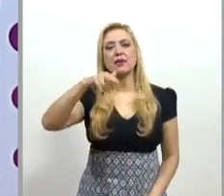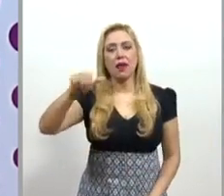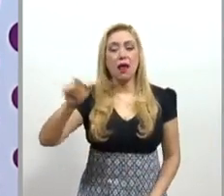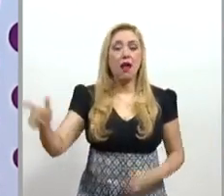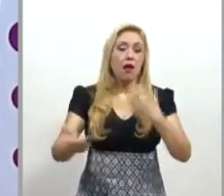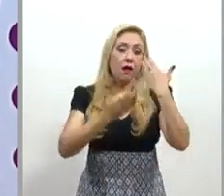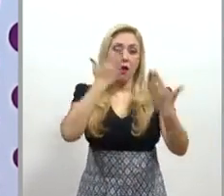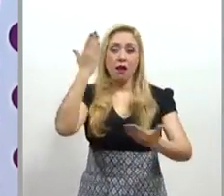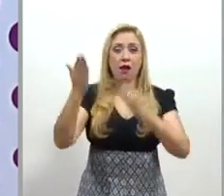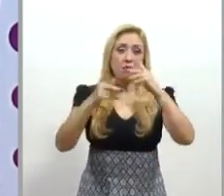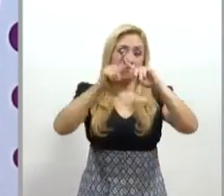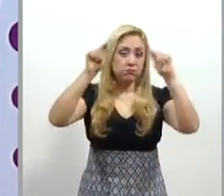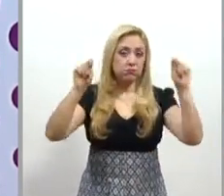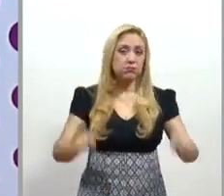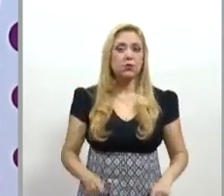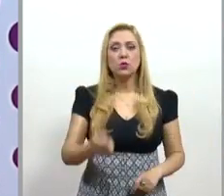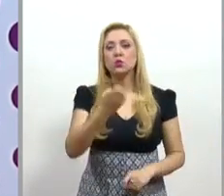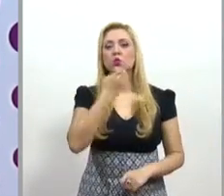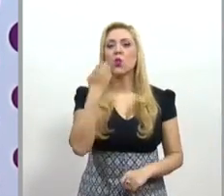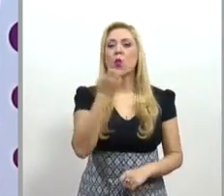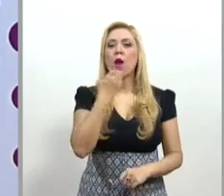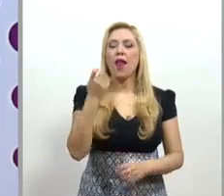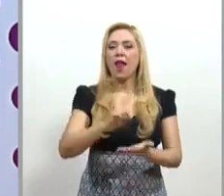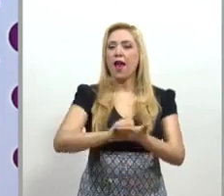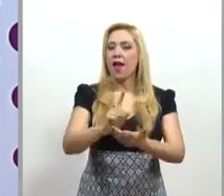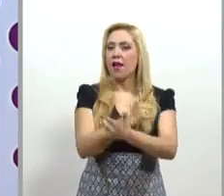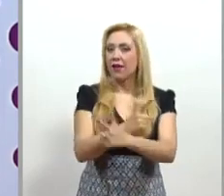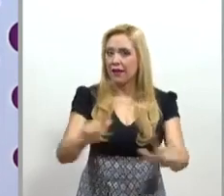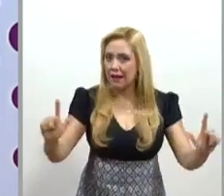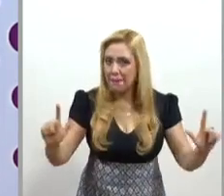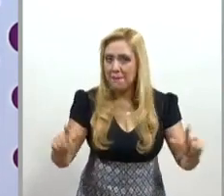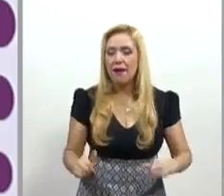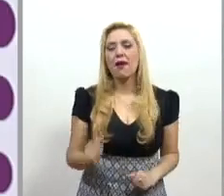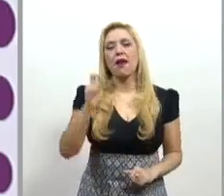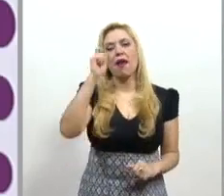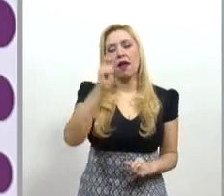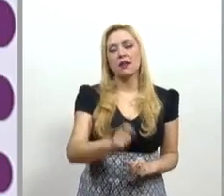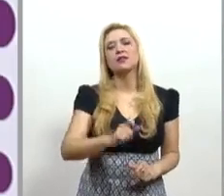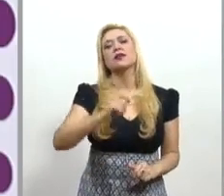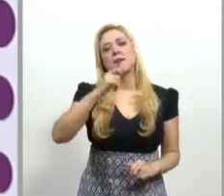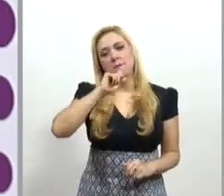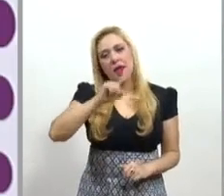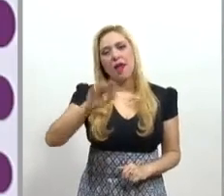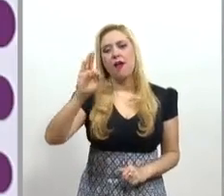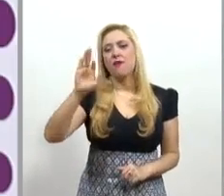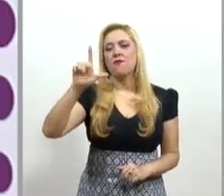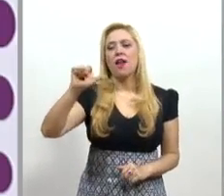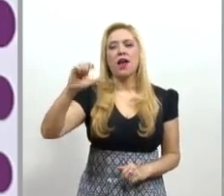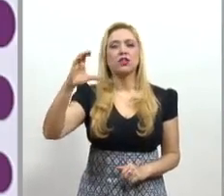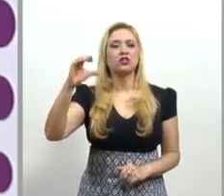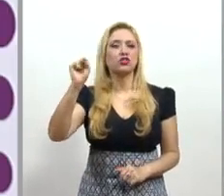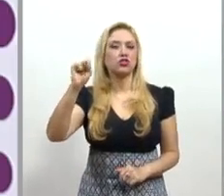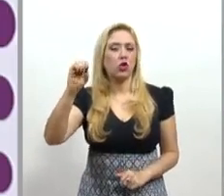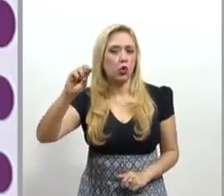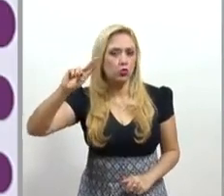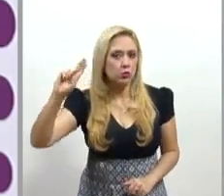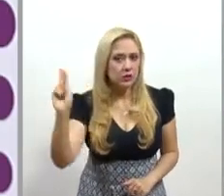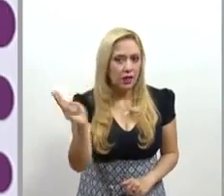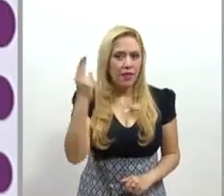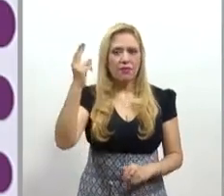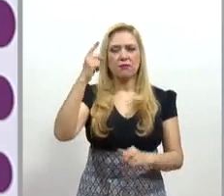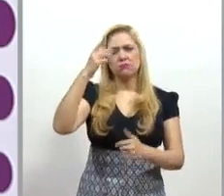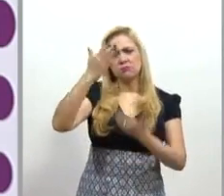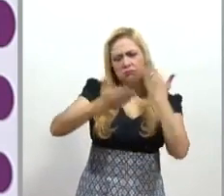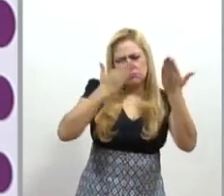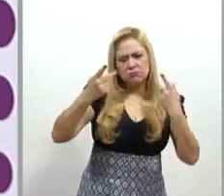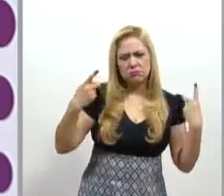de la Escuela Libre de Derecho con la especialidad en Derechos Humanos por la Facultad Latinoamericana de Ciencias Sociales, la maestría en Derecho por